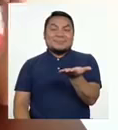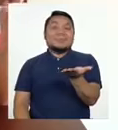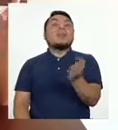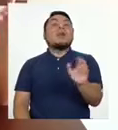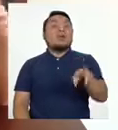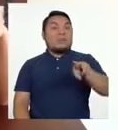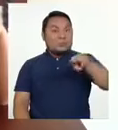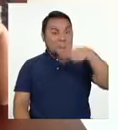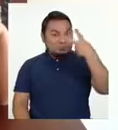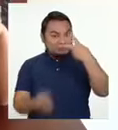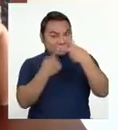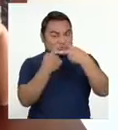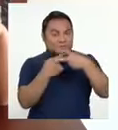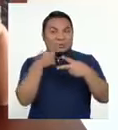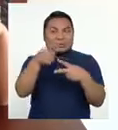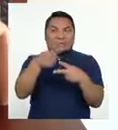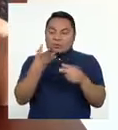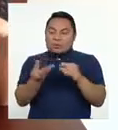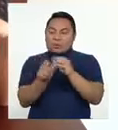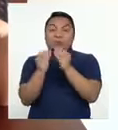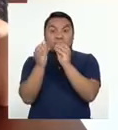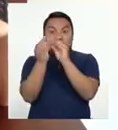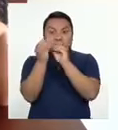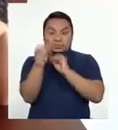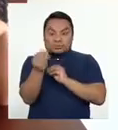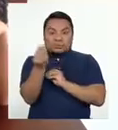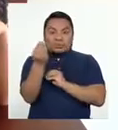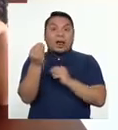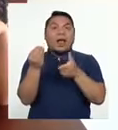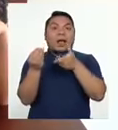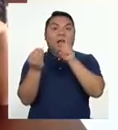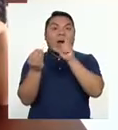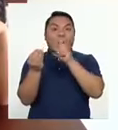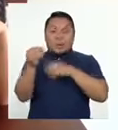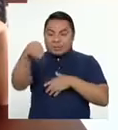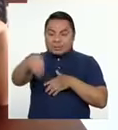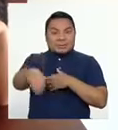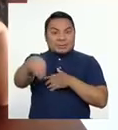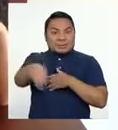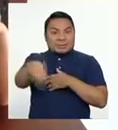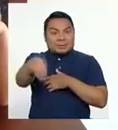Segundo paso, mojamos el trapito en agua.